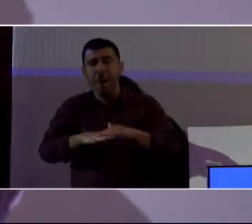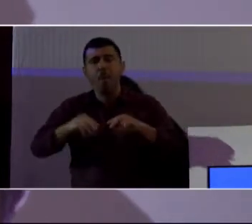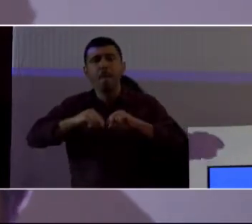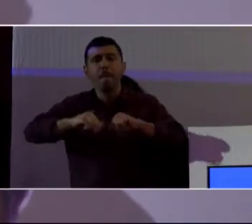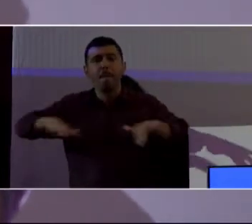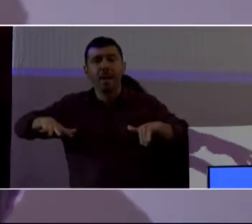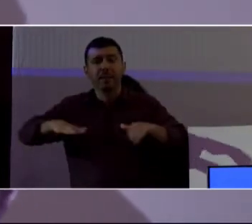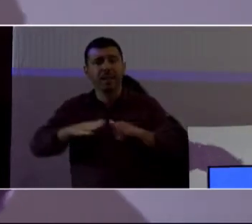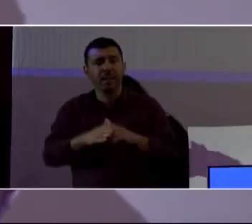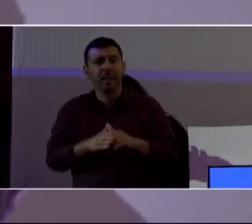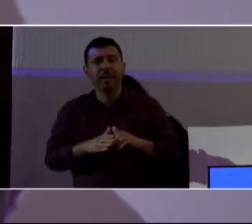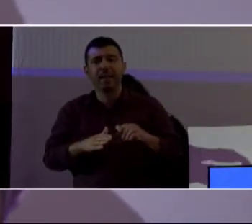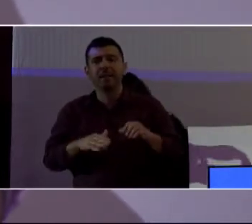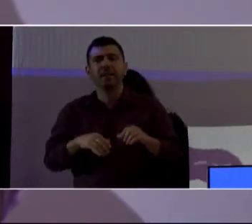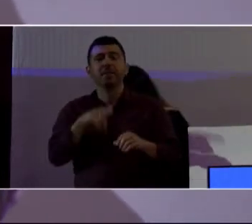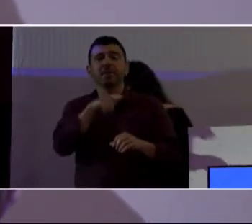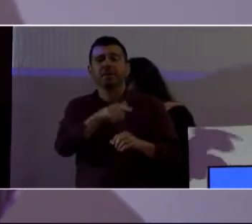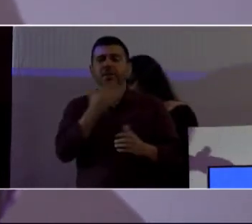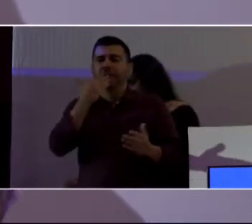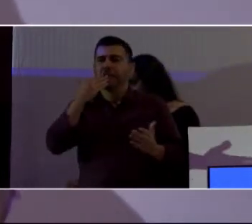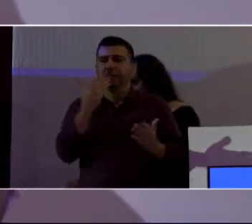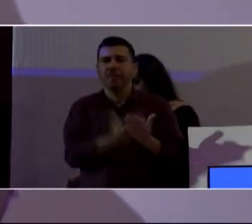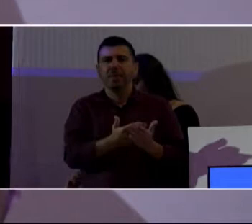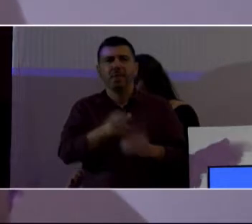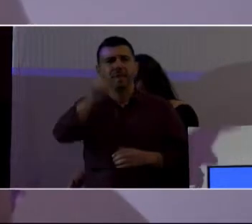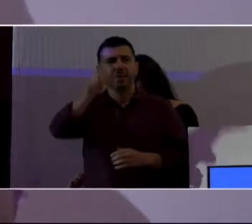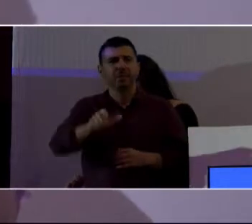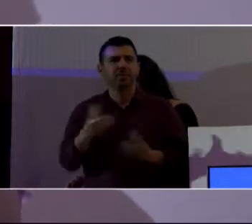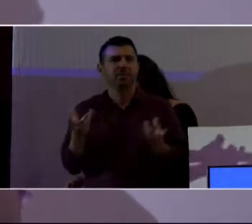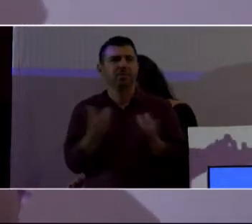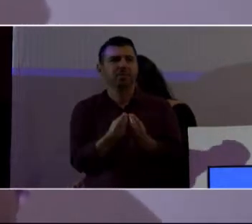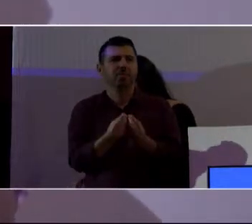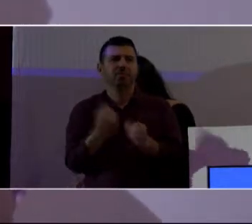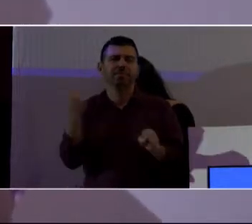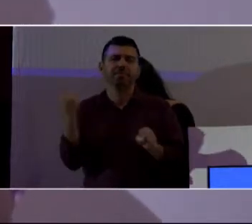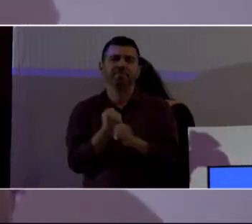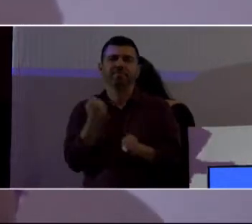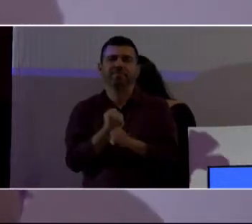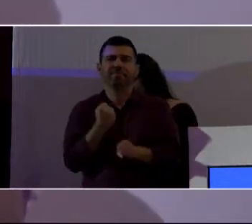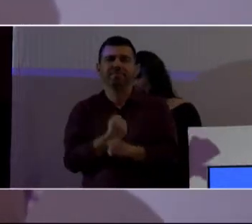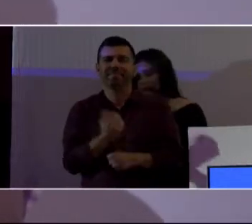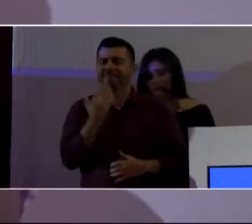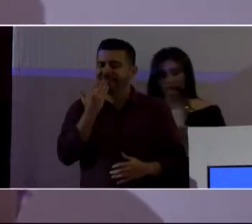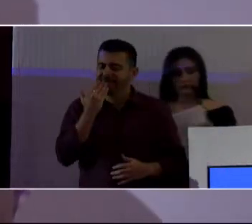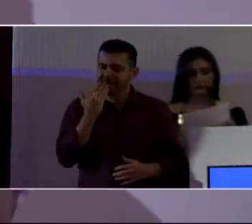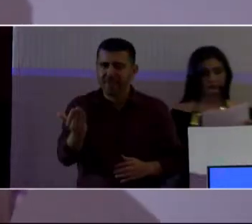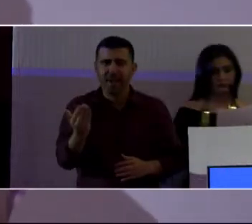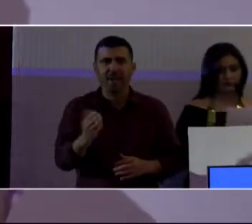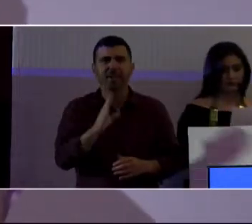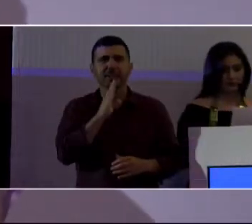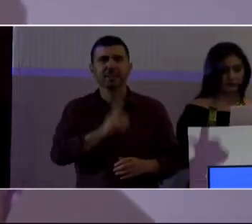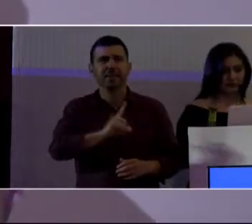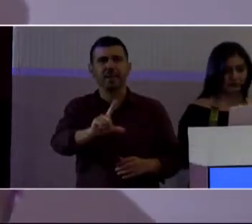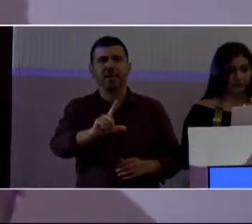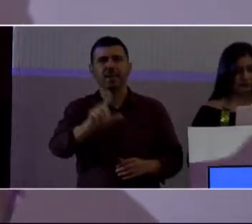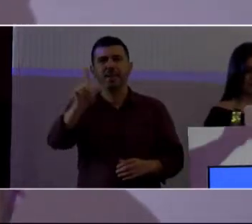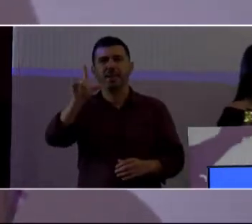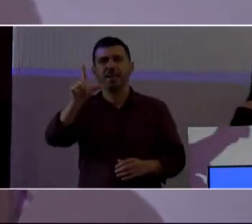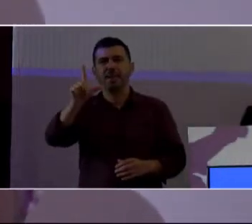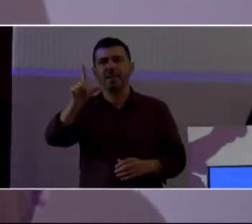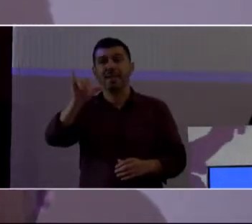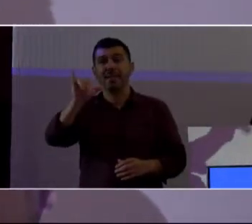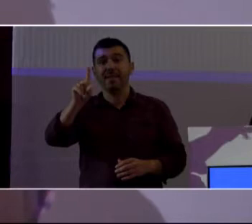unido, muy trabajador, ¿sí? Porque contamos con una líder muy buena. Doctora Lida, escucha, no